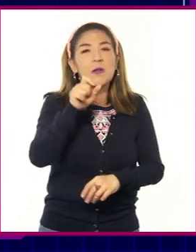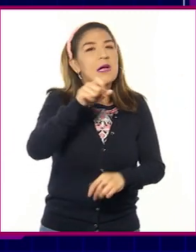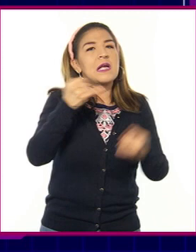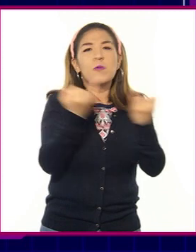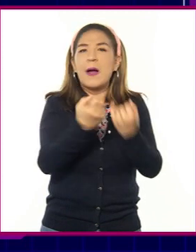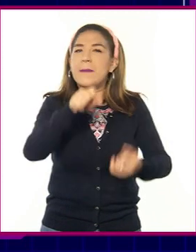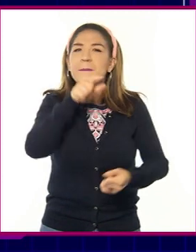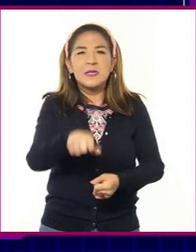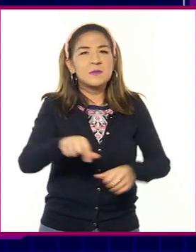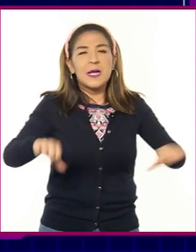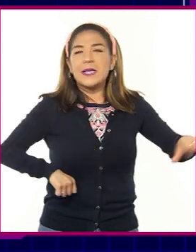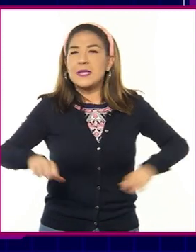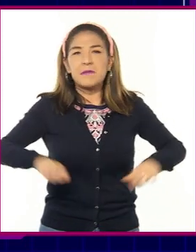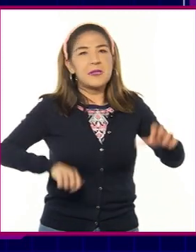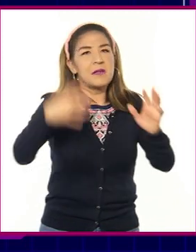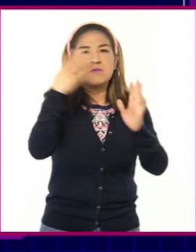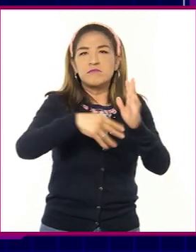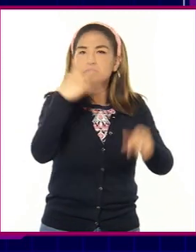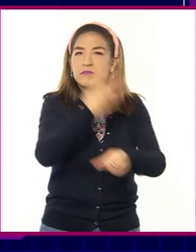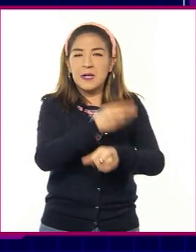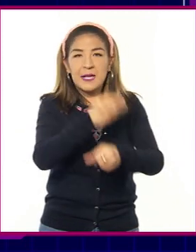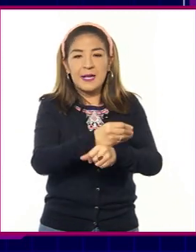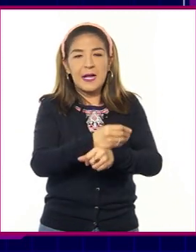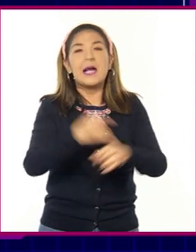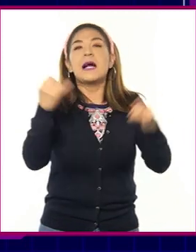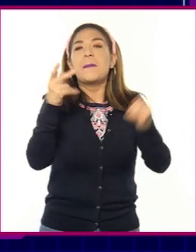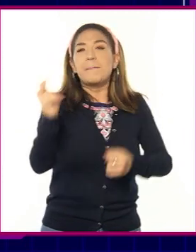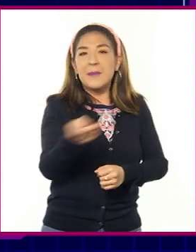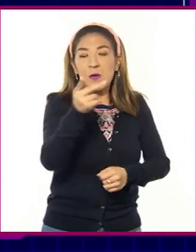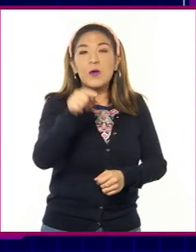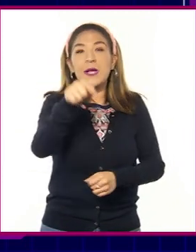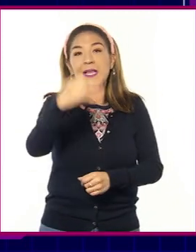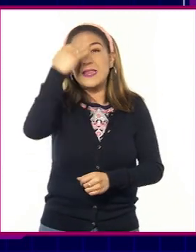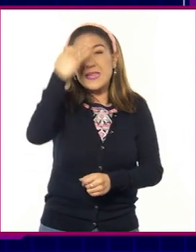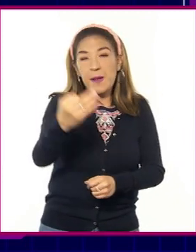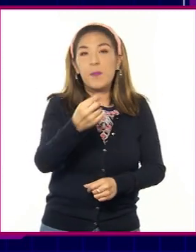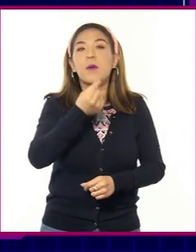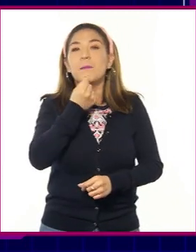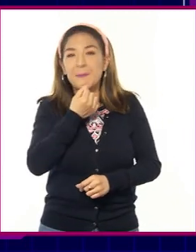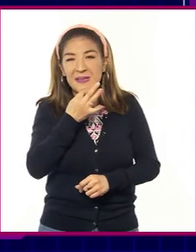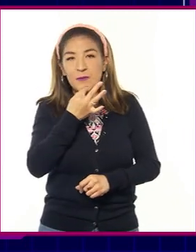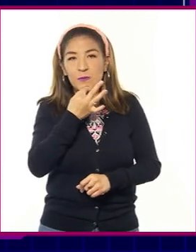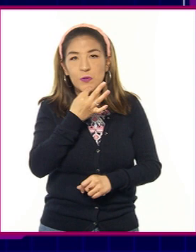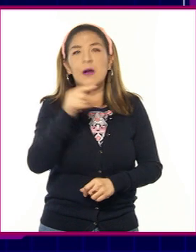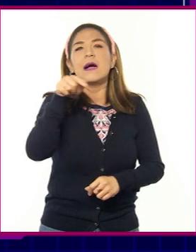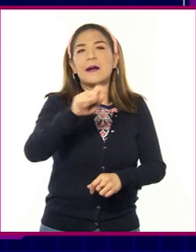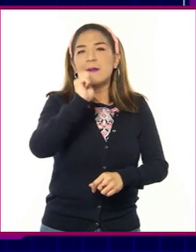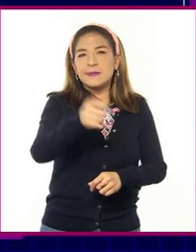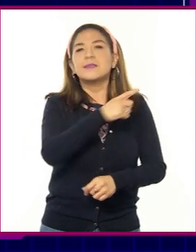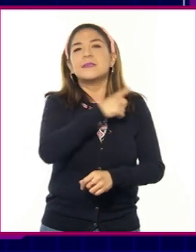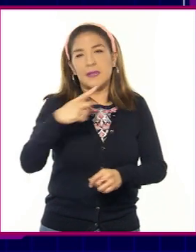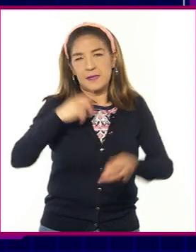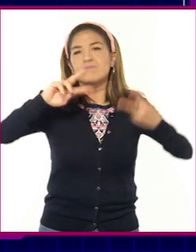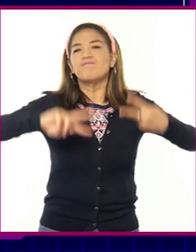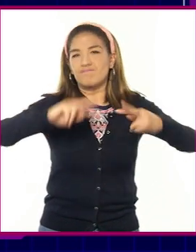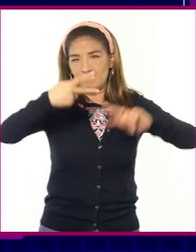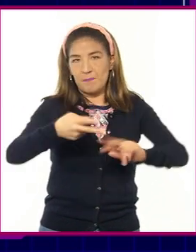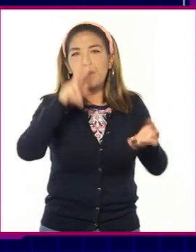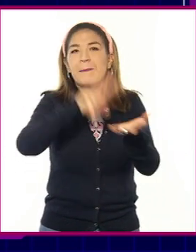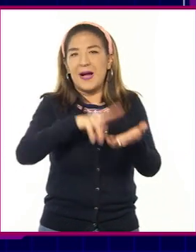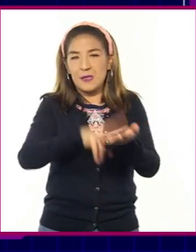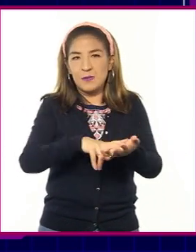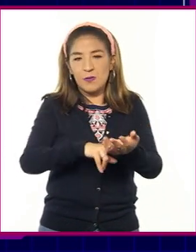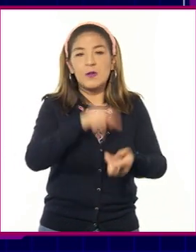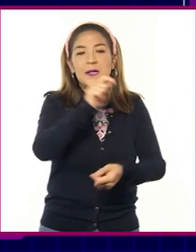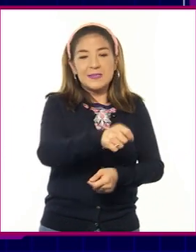trabajo. Sin embargo, se pregunta por el tiempo en minutos, por lo tanto, se deben convertir los segundos